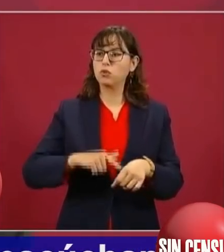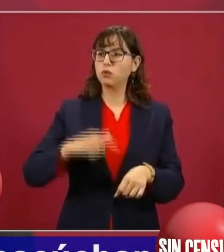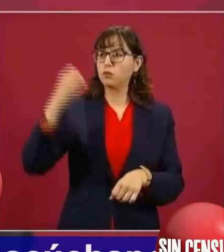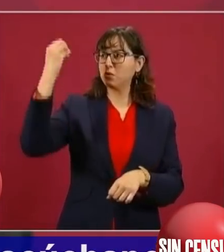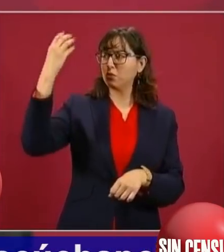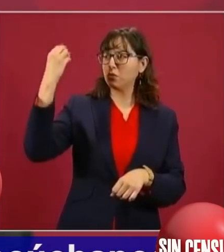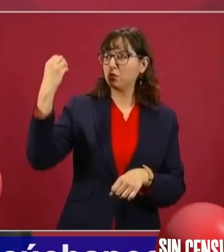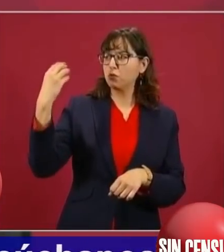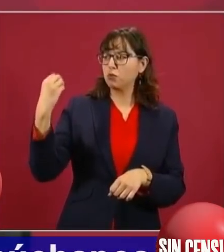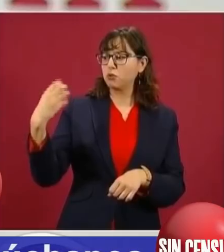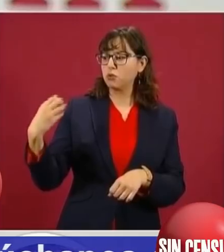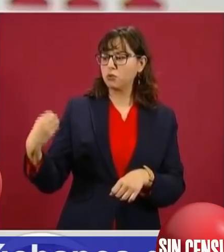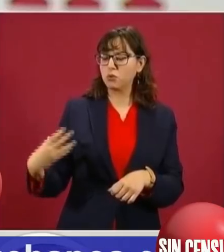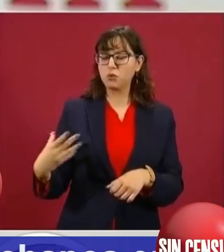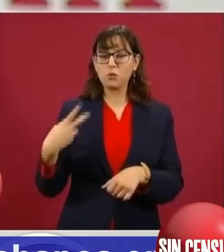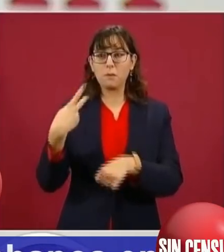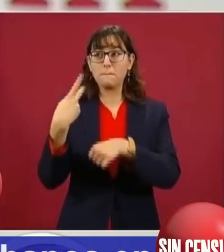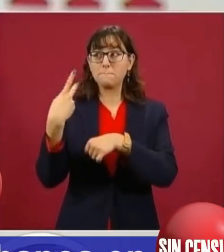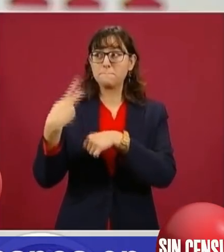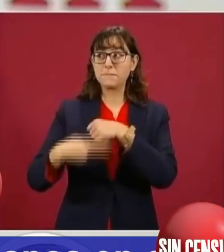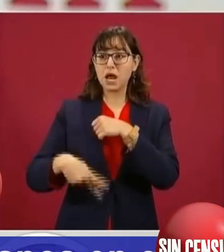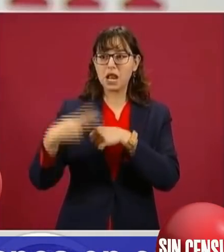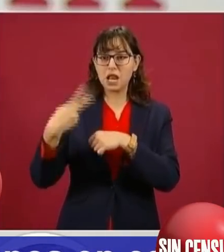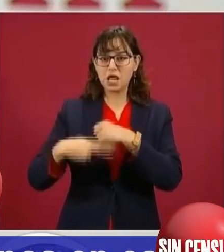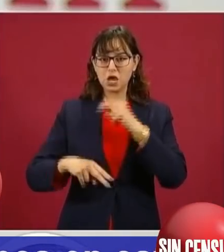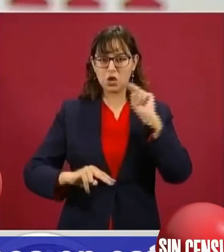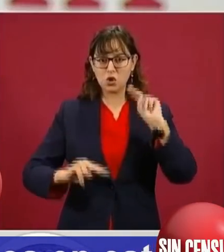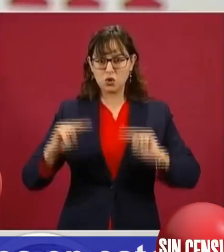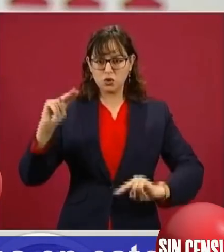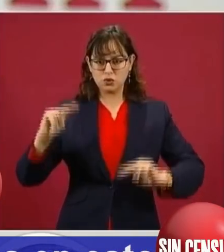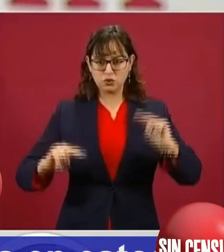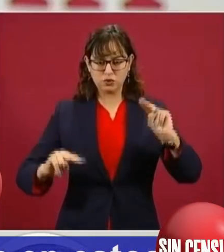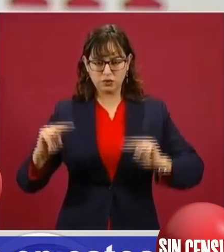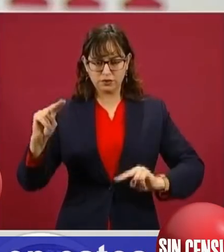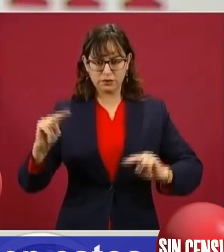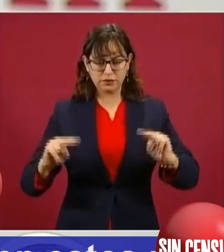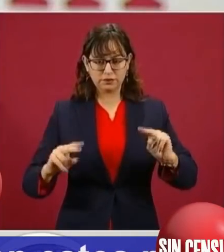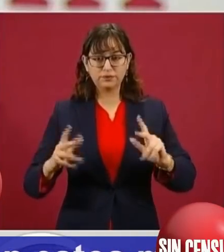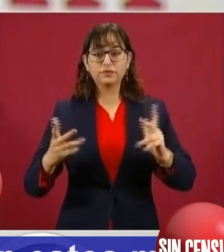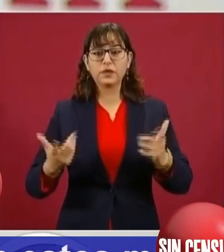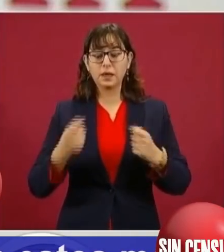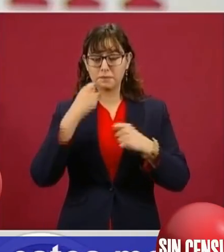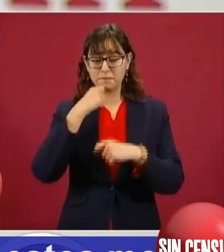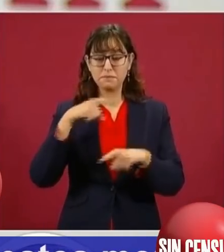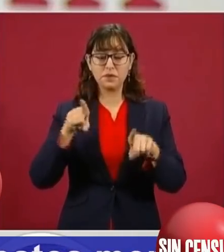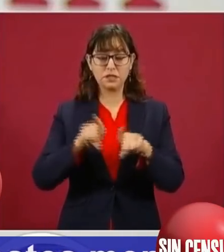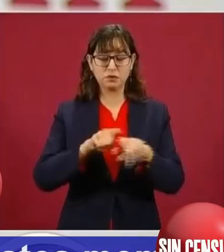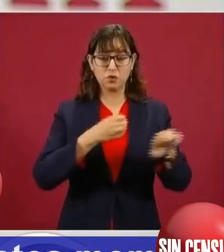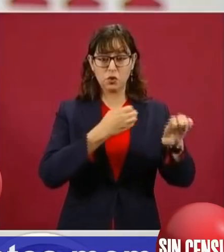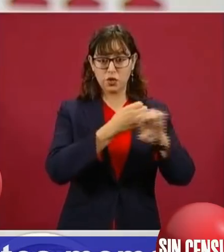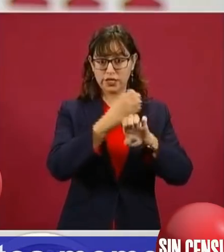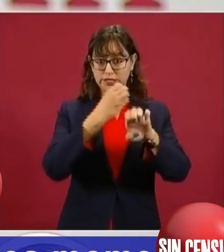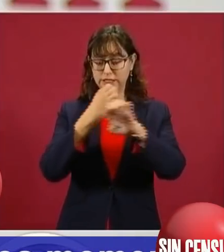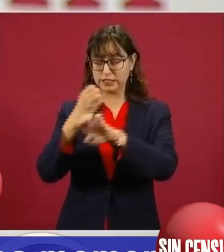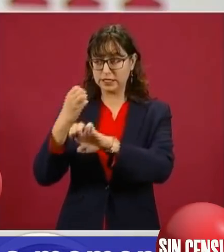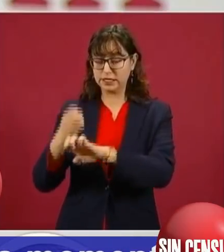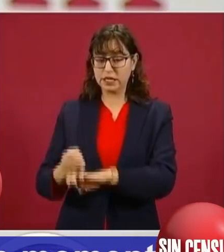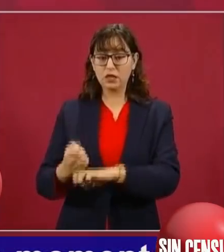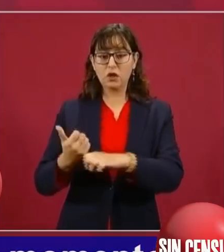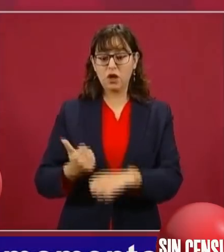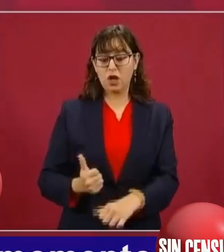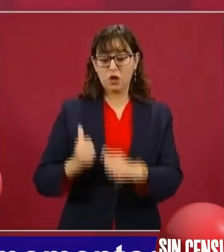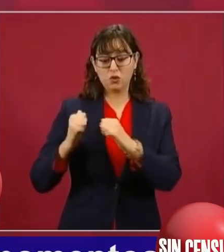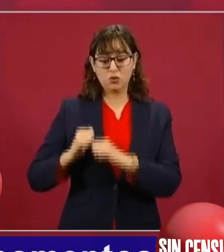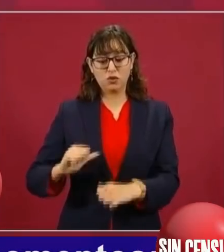cada una de las entidades federativas cuál es la intensidad epidémica. Y las autoridades sanitarias estatales, es decir, los gobiernos de los